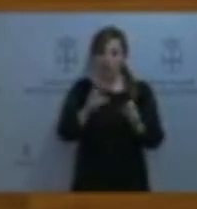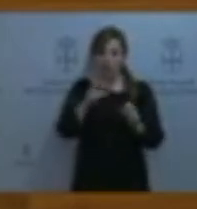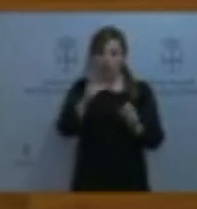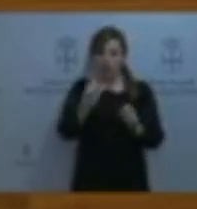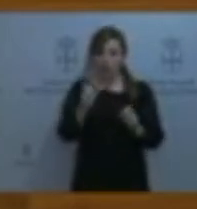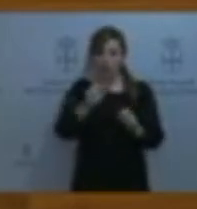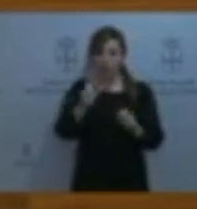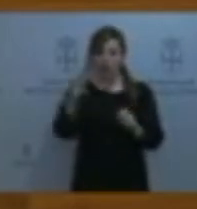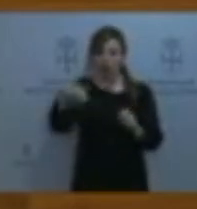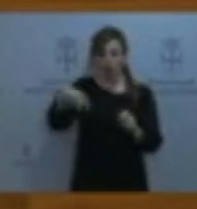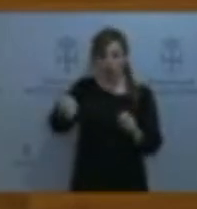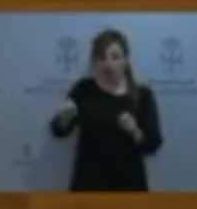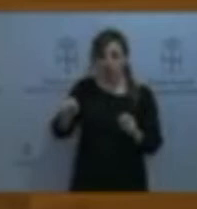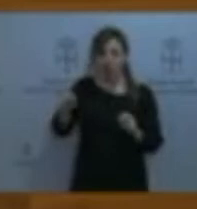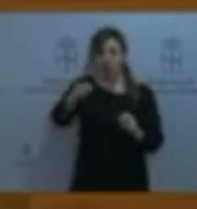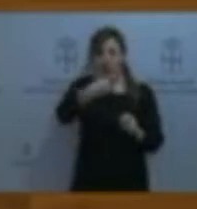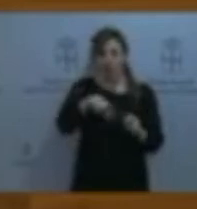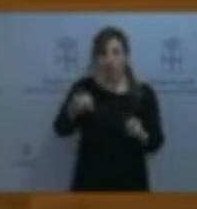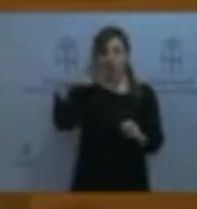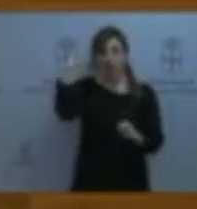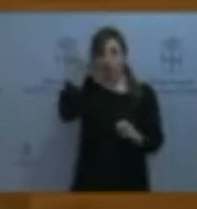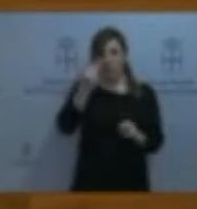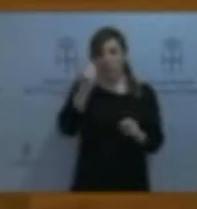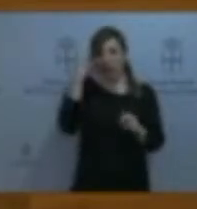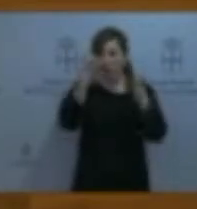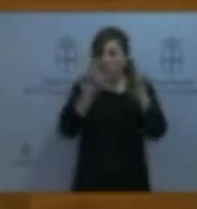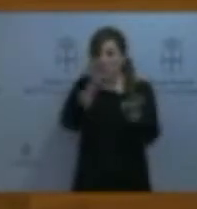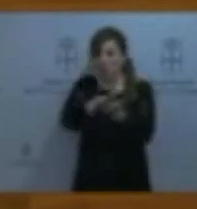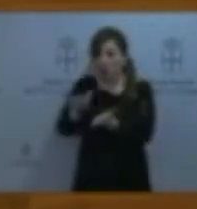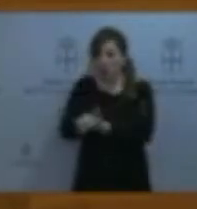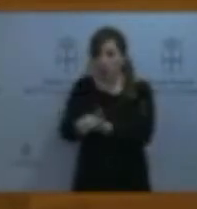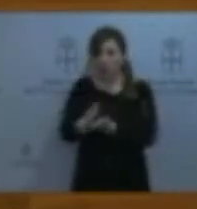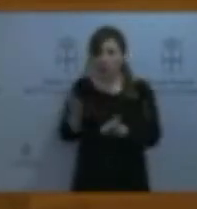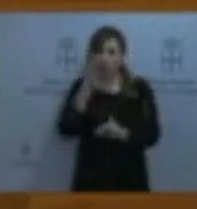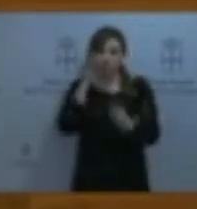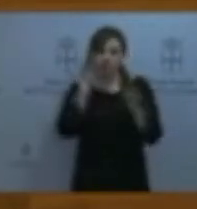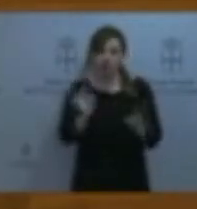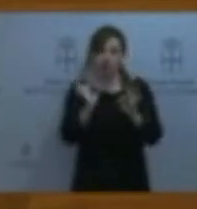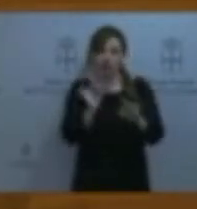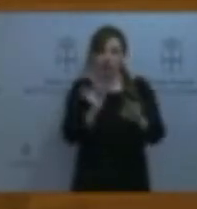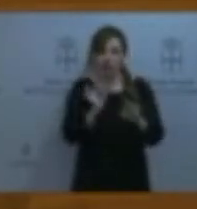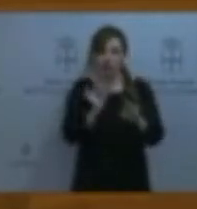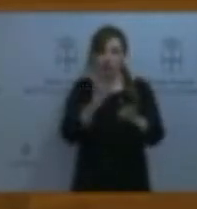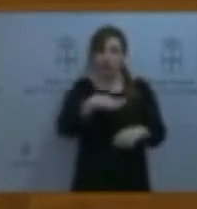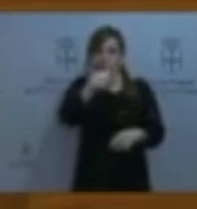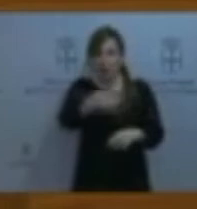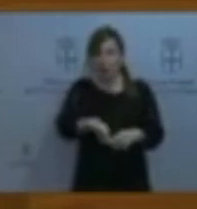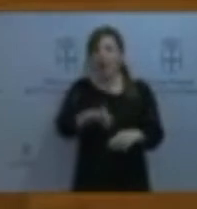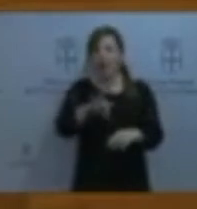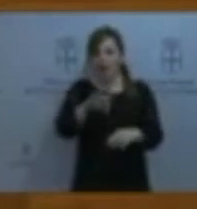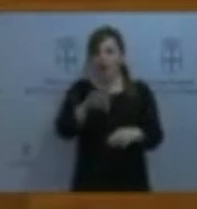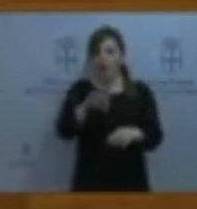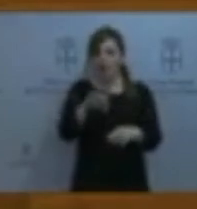nosotros considerábamos que hay que tener cuidado con las posibilidades que pudiera tener